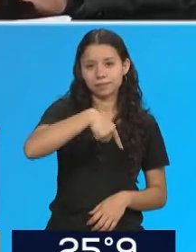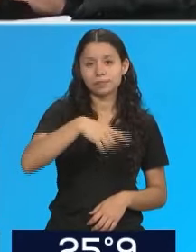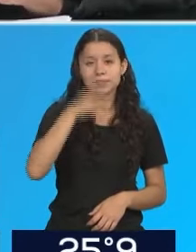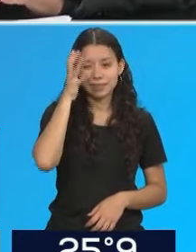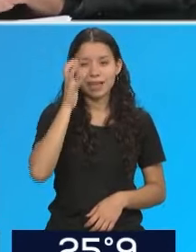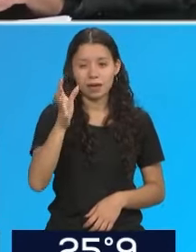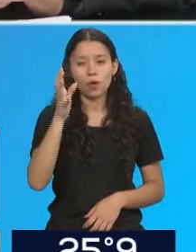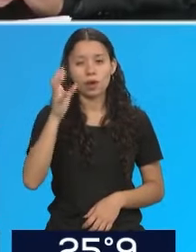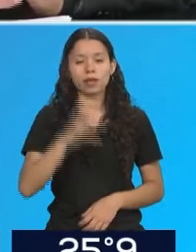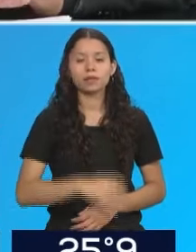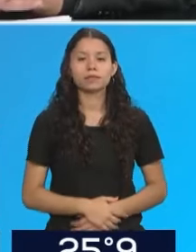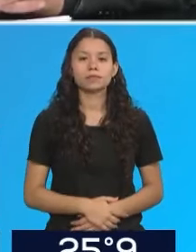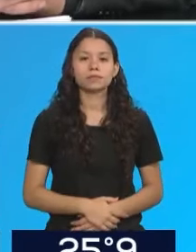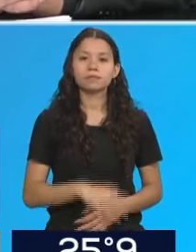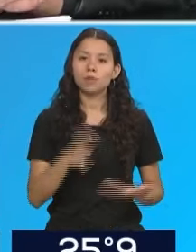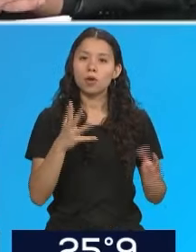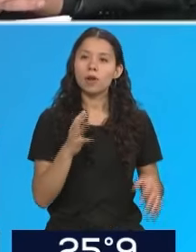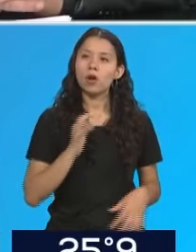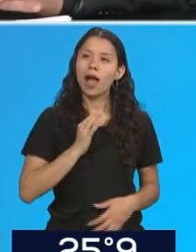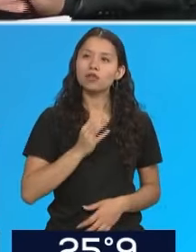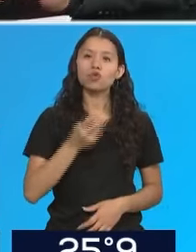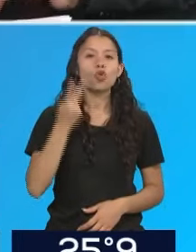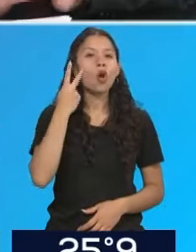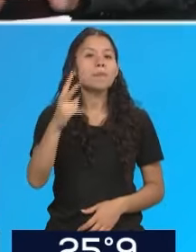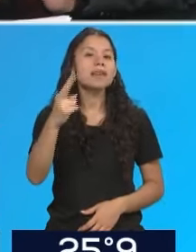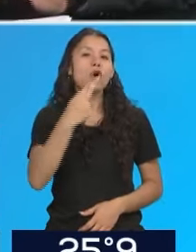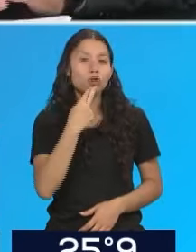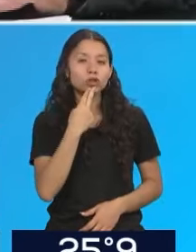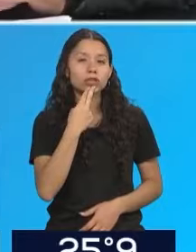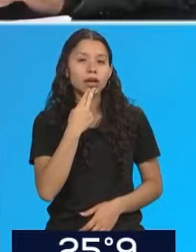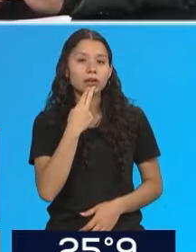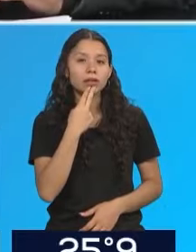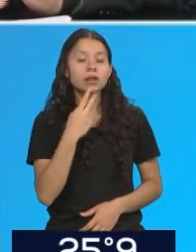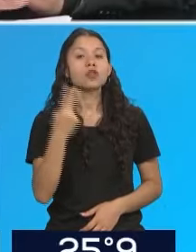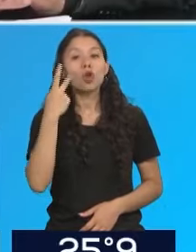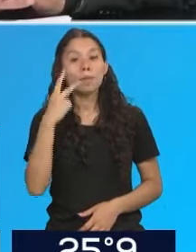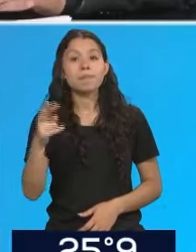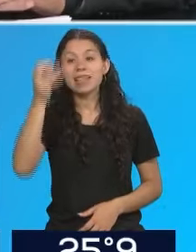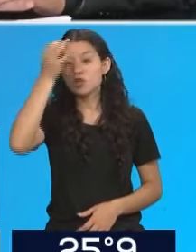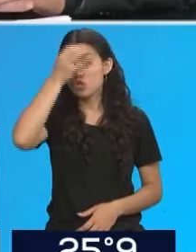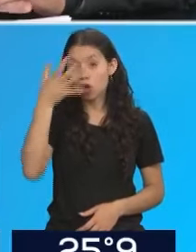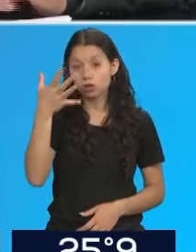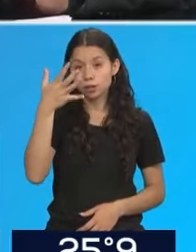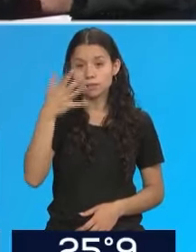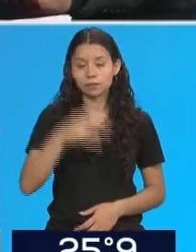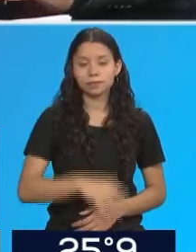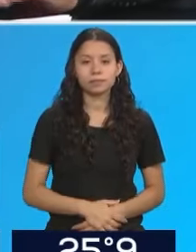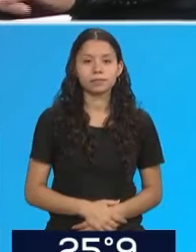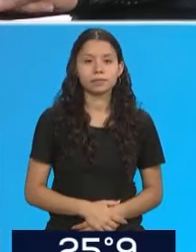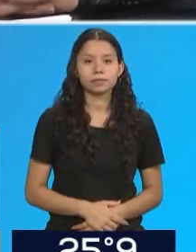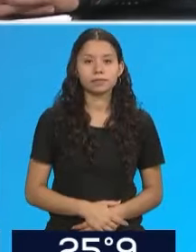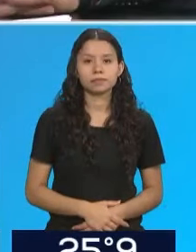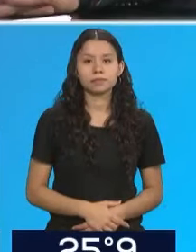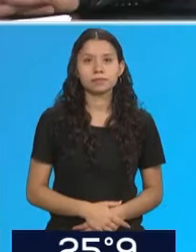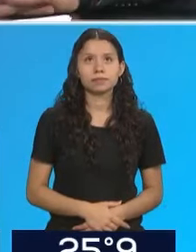hablando de lo que ocurrió allá por el 2011, entre el 2011 y el 2012, cuando directamente